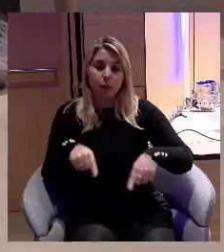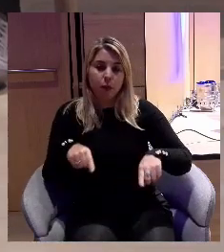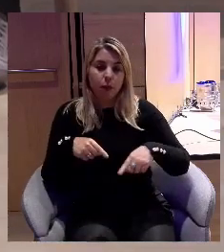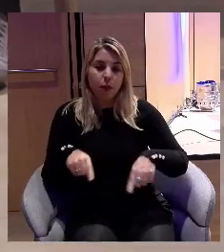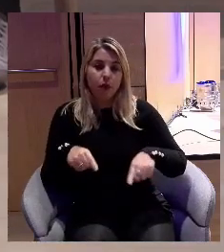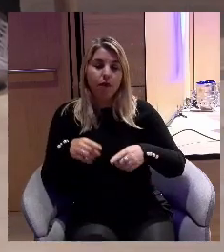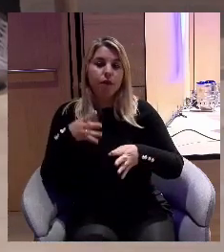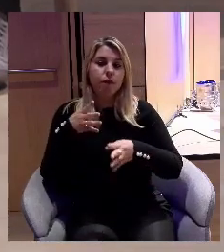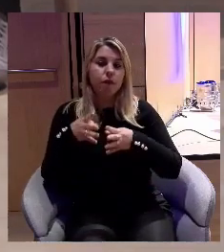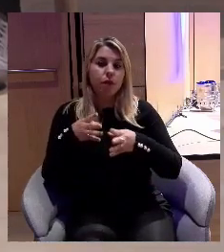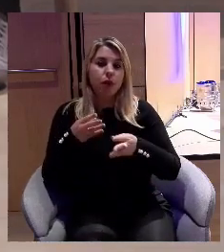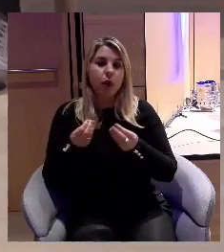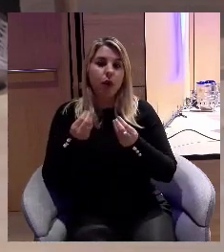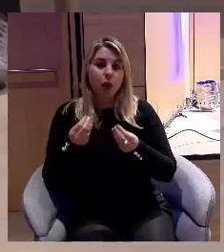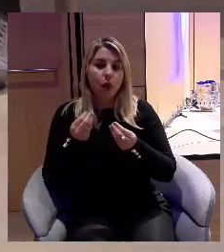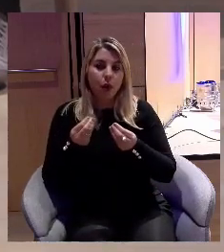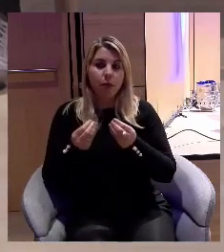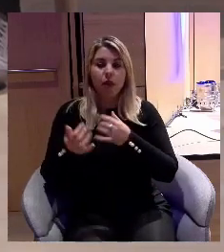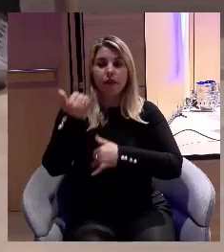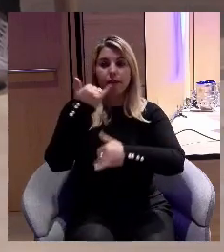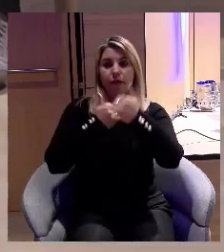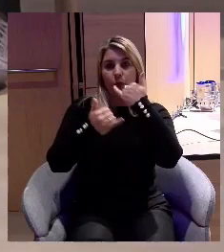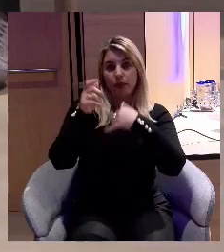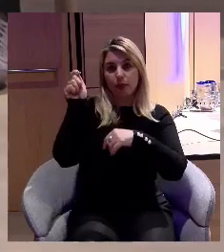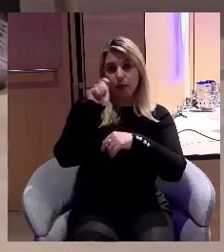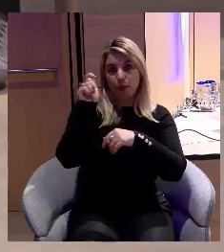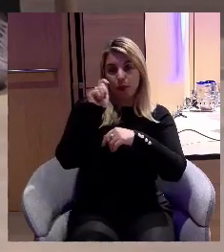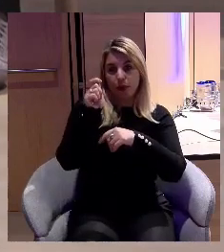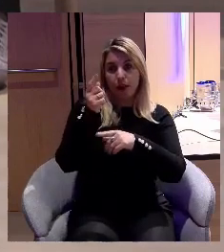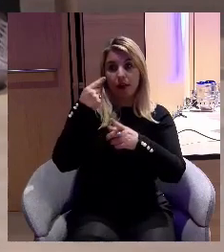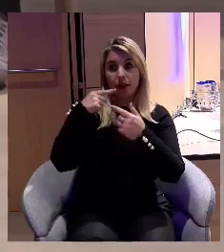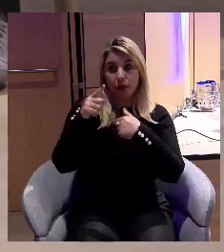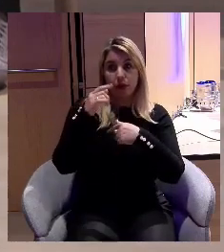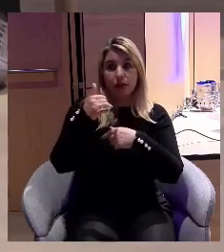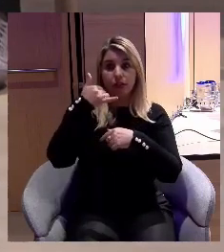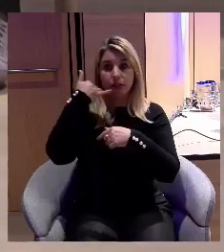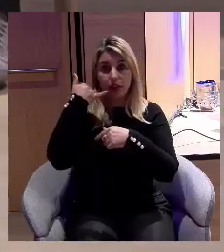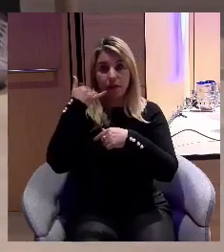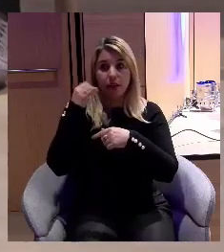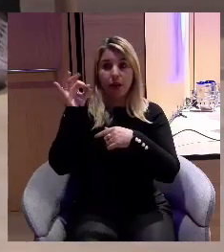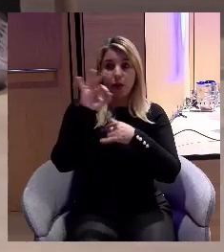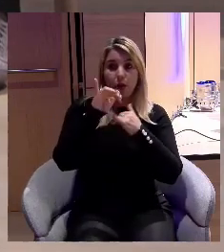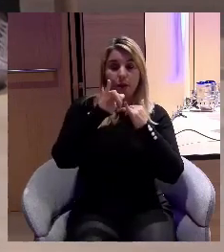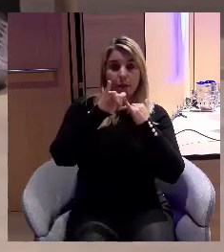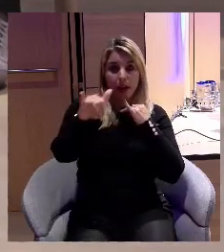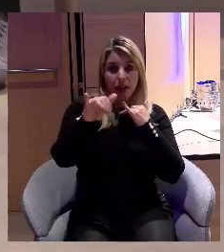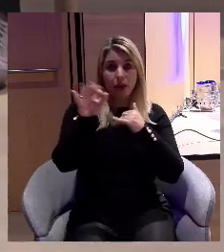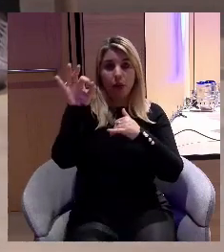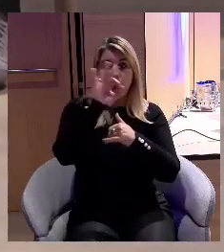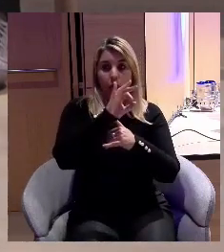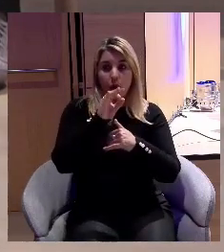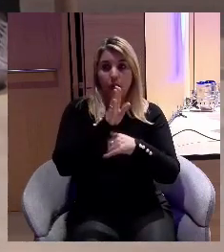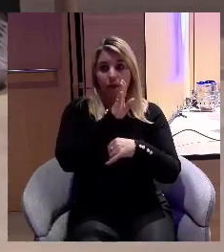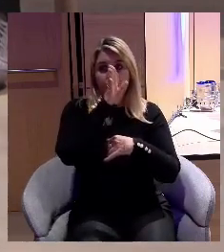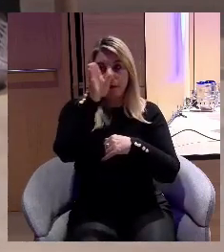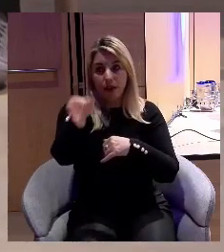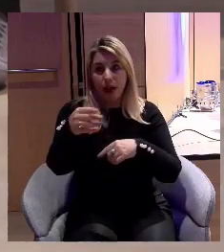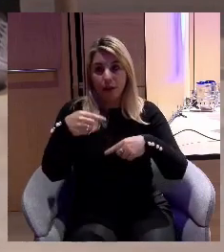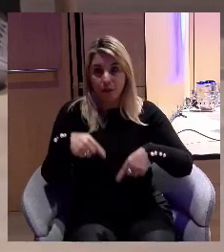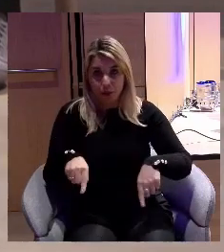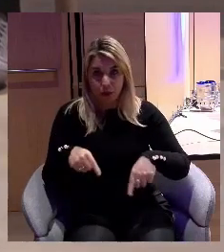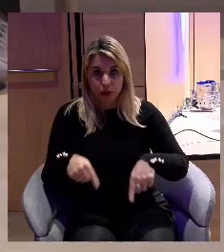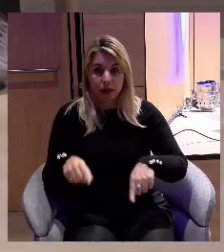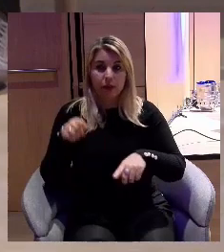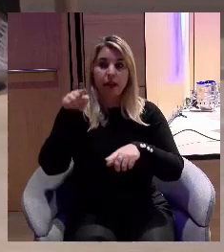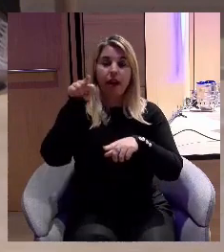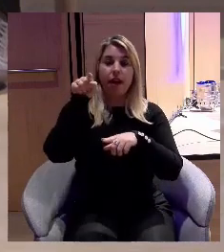funciona el solicitar información pública? Tengo que llamarte, tengo que mandarte un correo, tengo que ir hasta tu municipio para